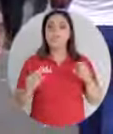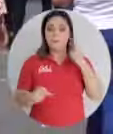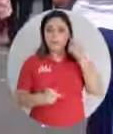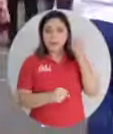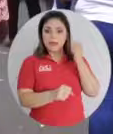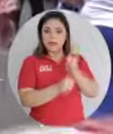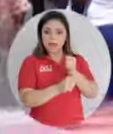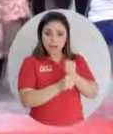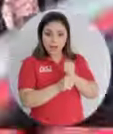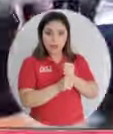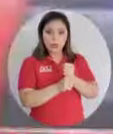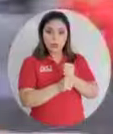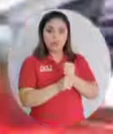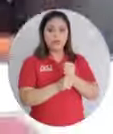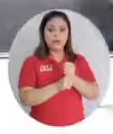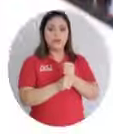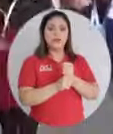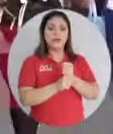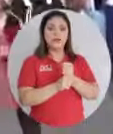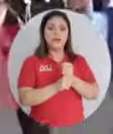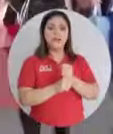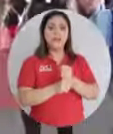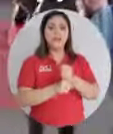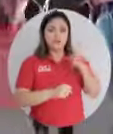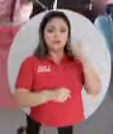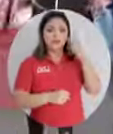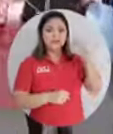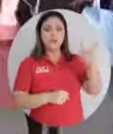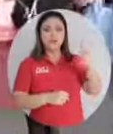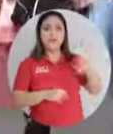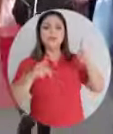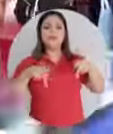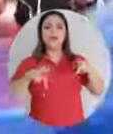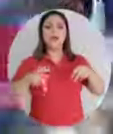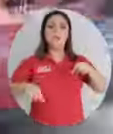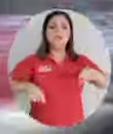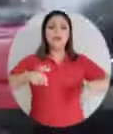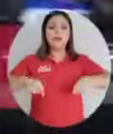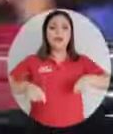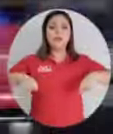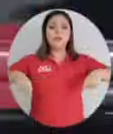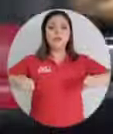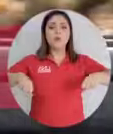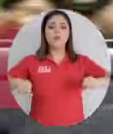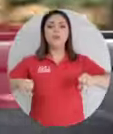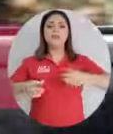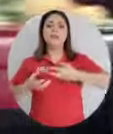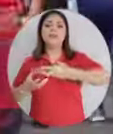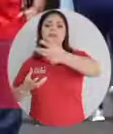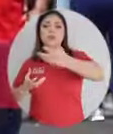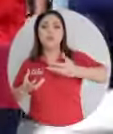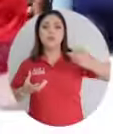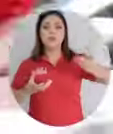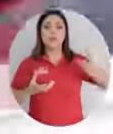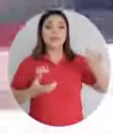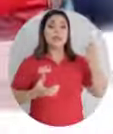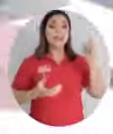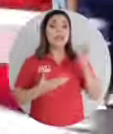laborales que tienen esos pobres distribuidores que andan en bicicleta, en patineta o en moto, y que si algo les